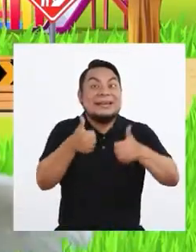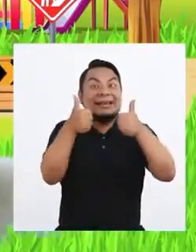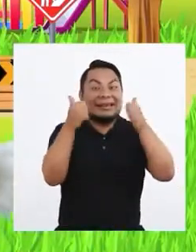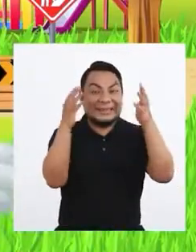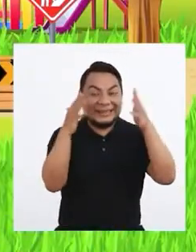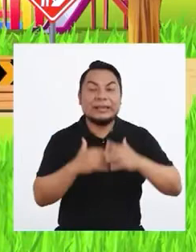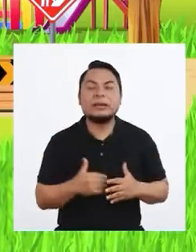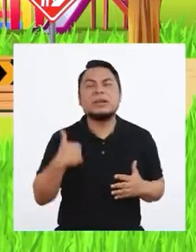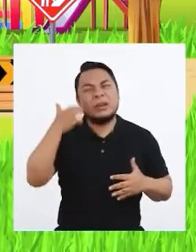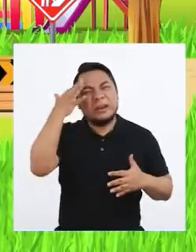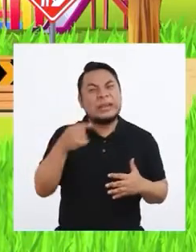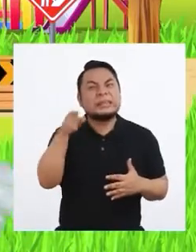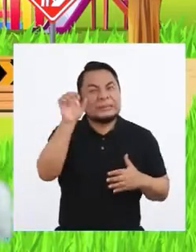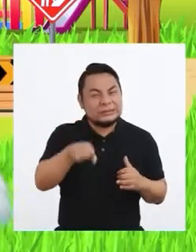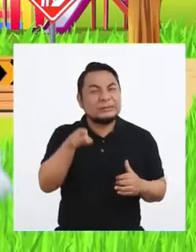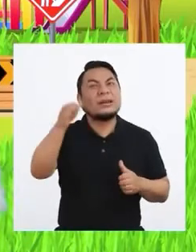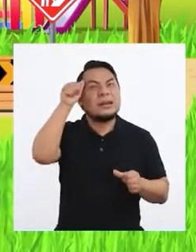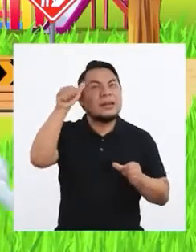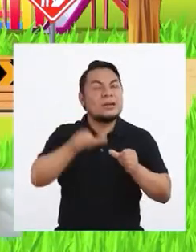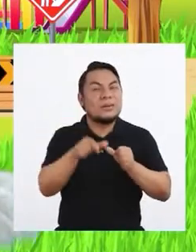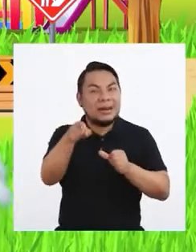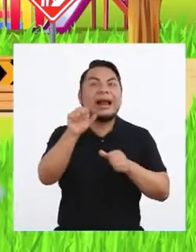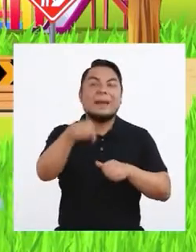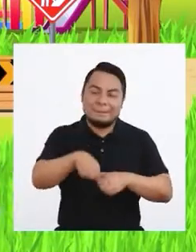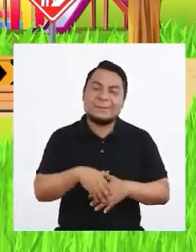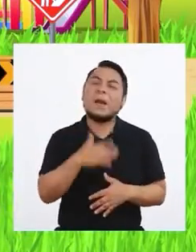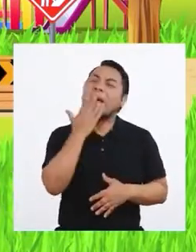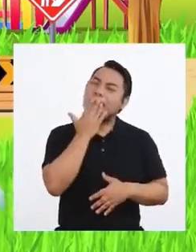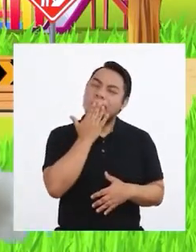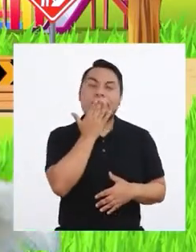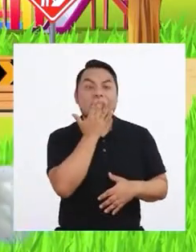¡Qué divertido! Creo que ahora sí lo recuerdo.